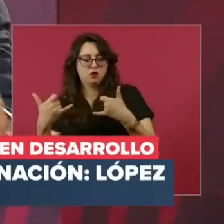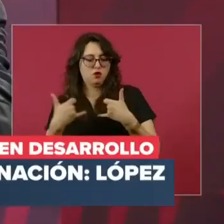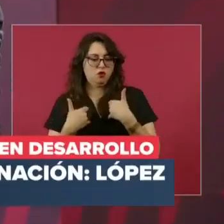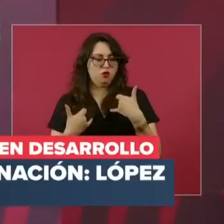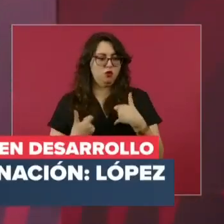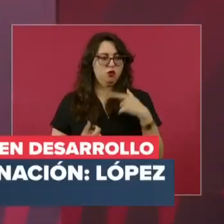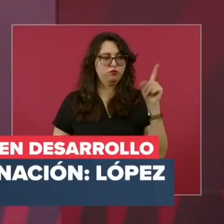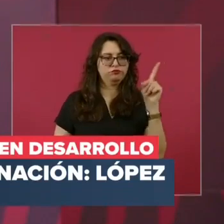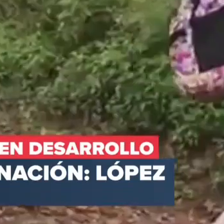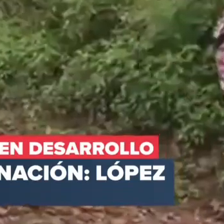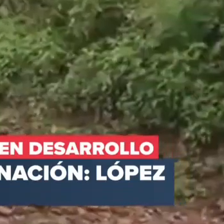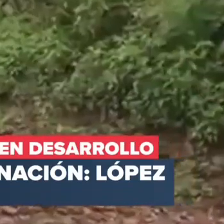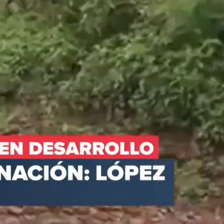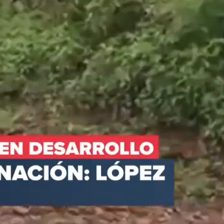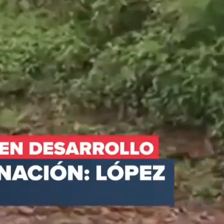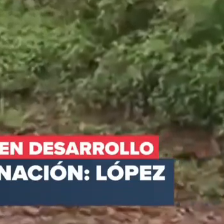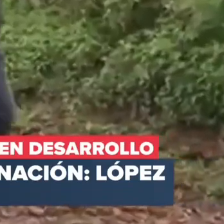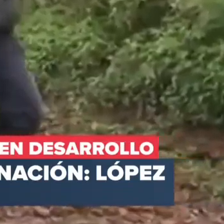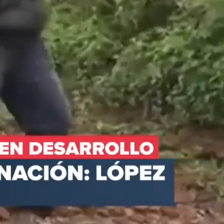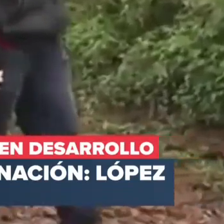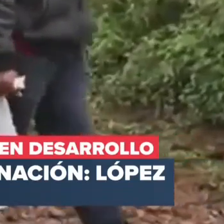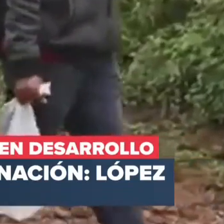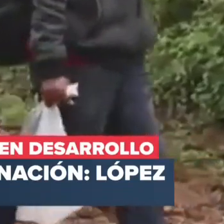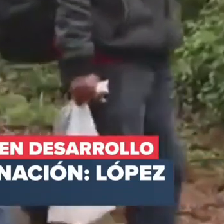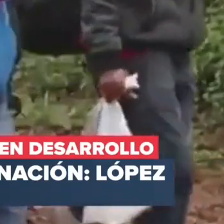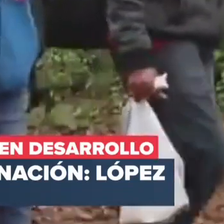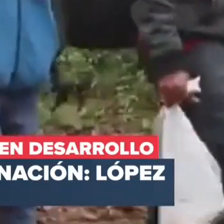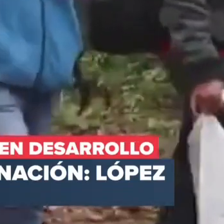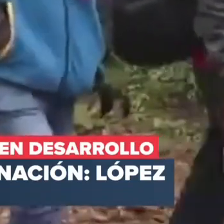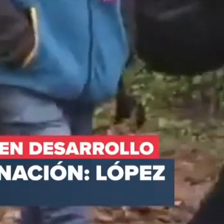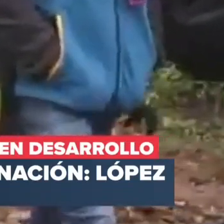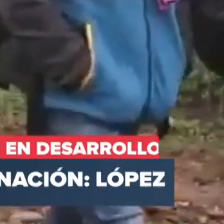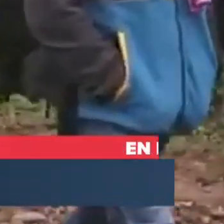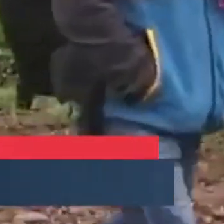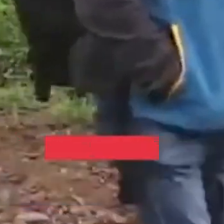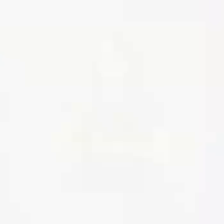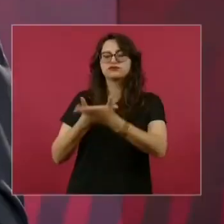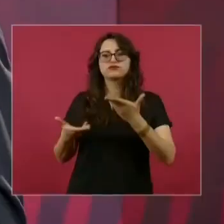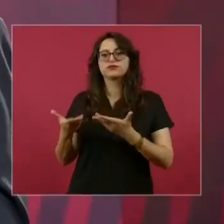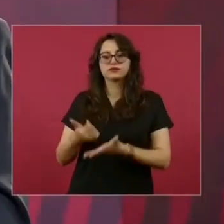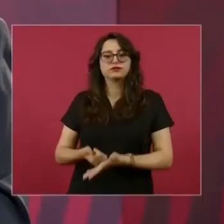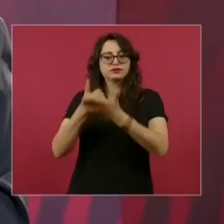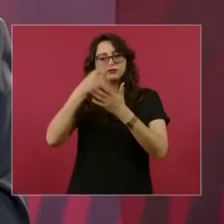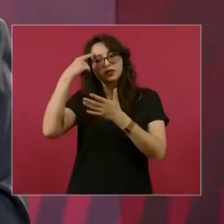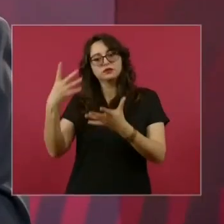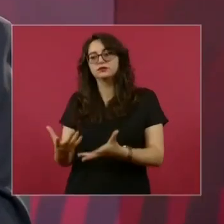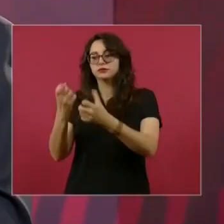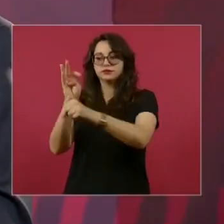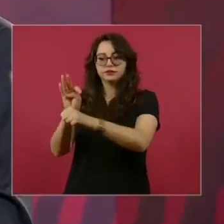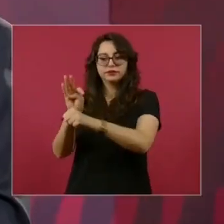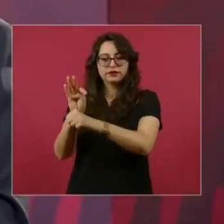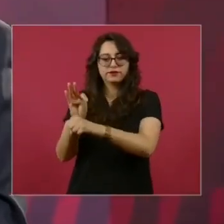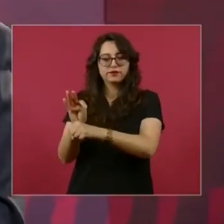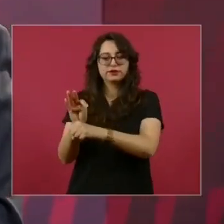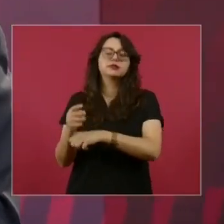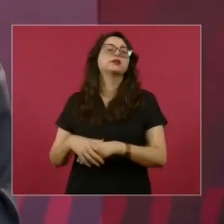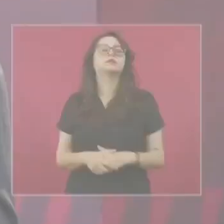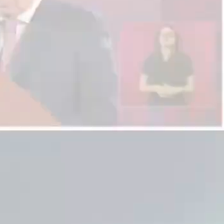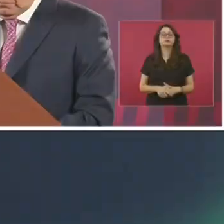las brigadas de programas de bienestar. Así lo dijo en Velocidad de PC. Hay casos en donde